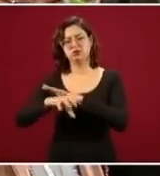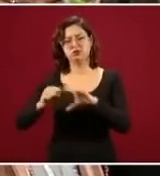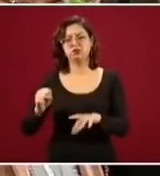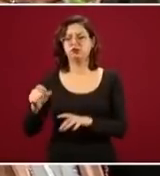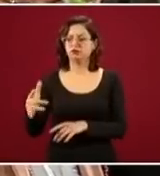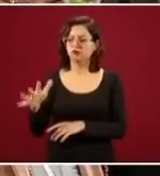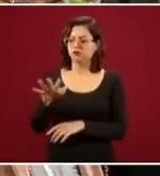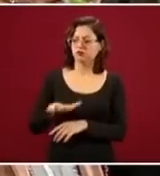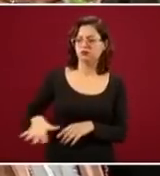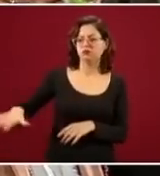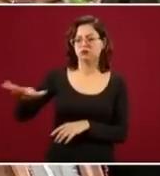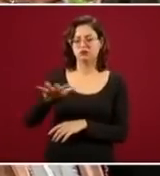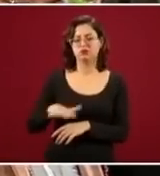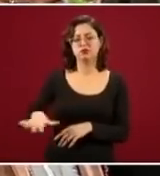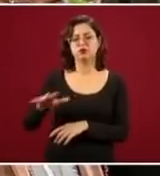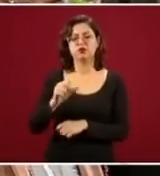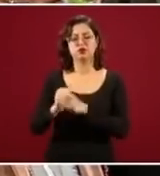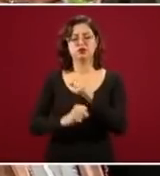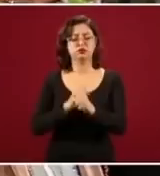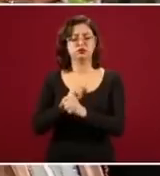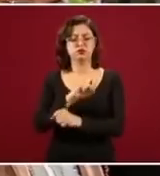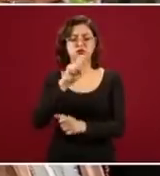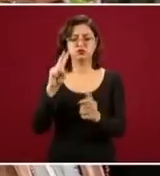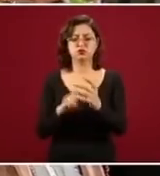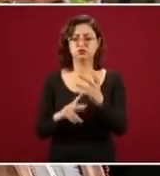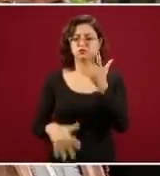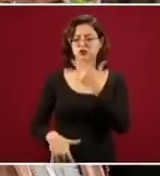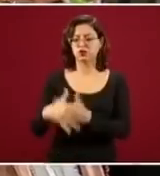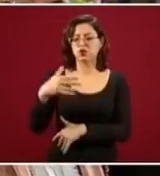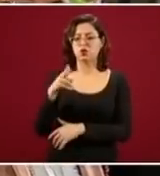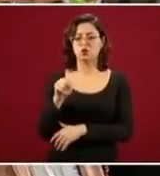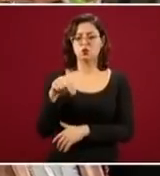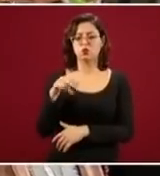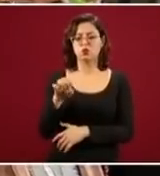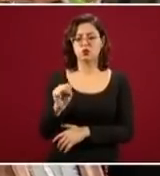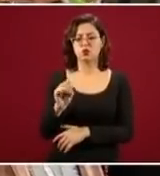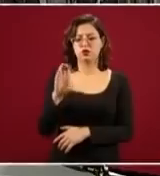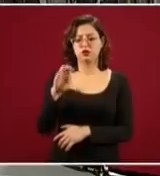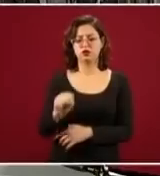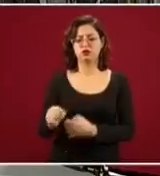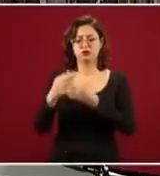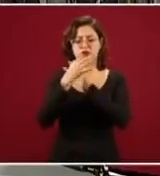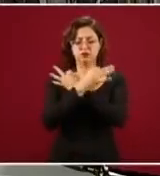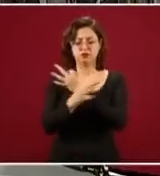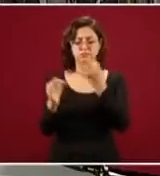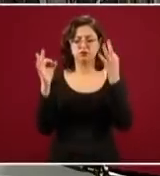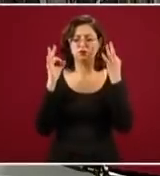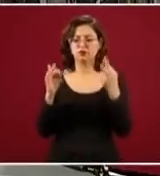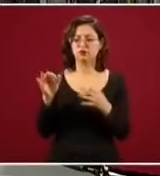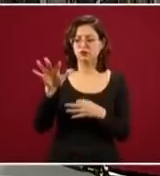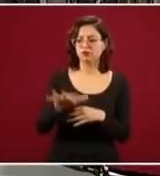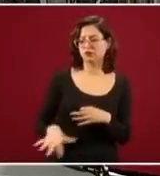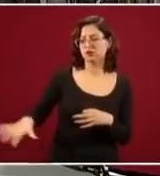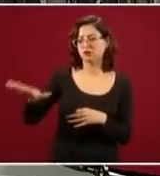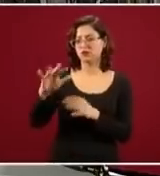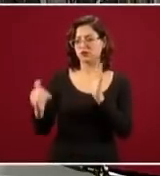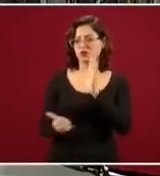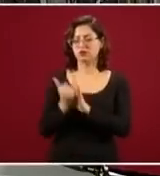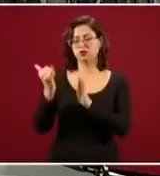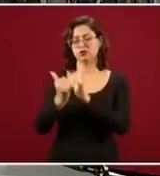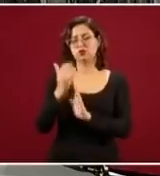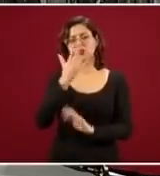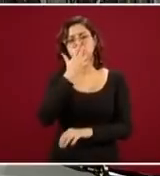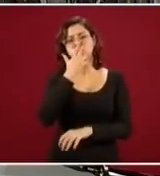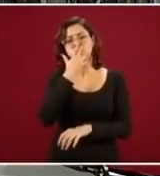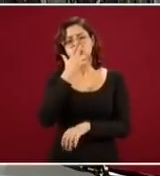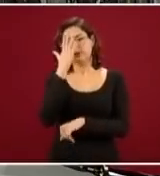área, y en el 2015 la UNESCO declaró Patrimonio Universal de la Humanidad esa construcción.